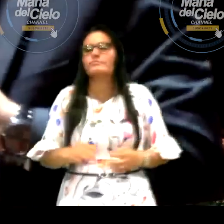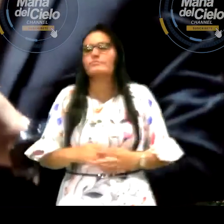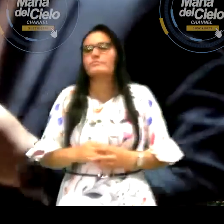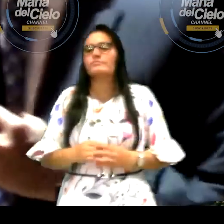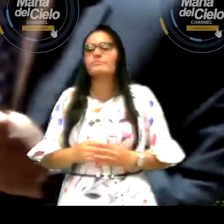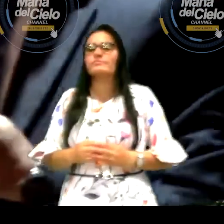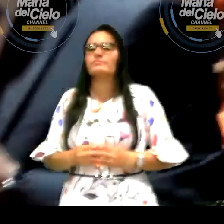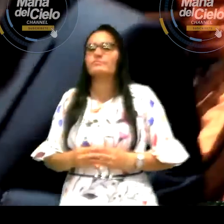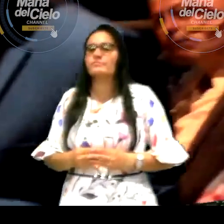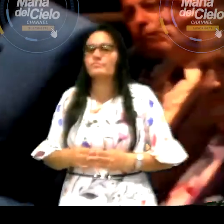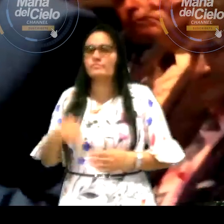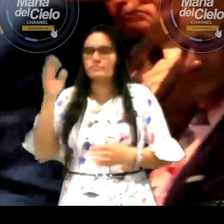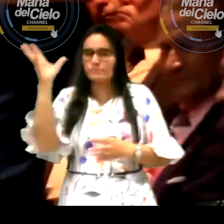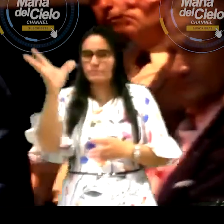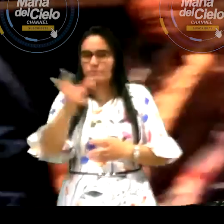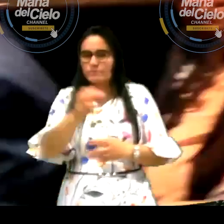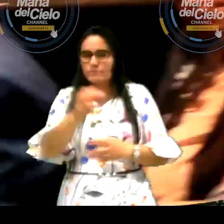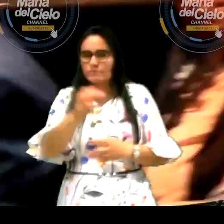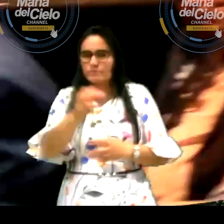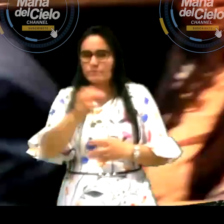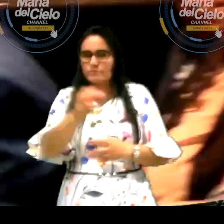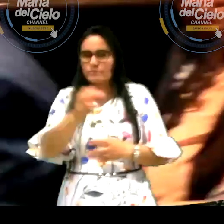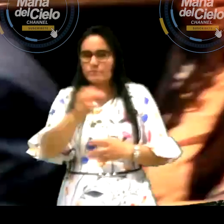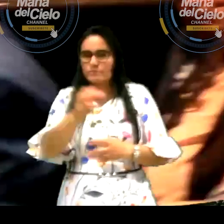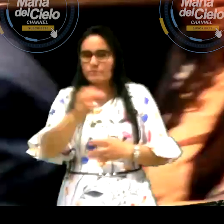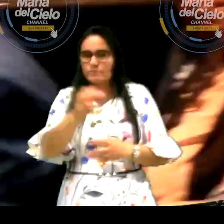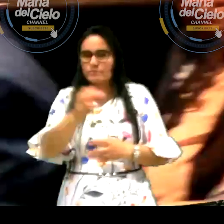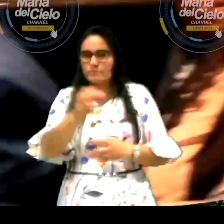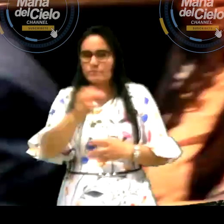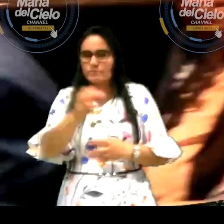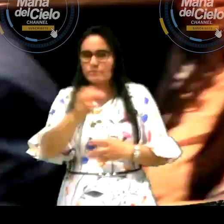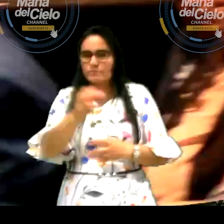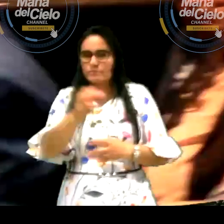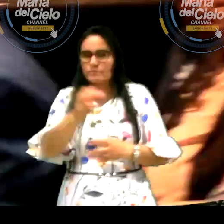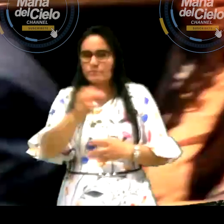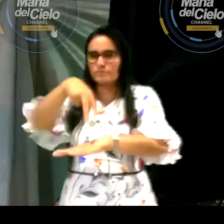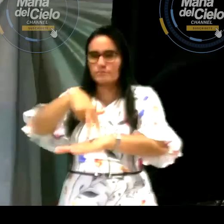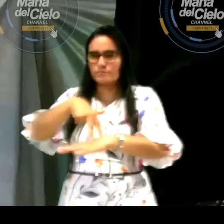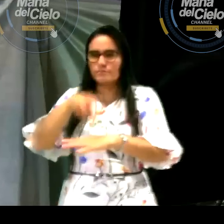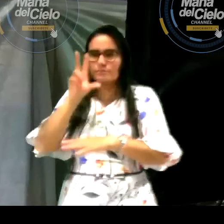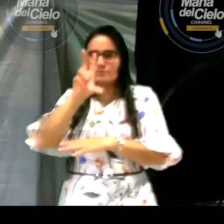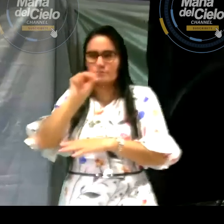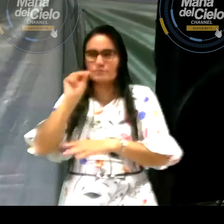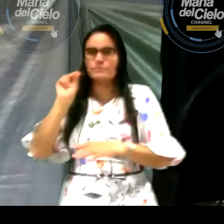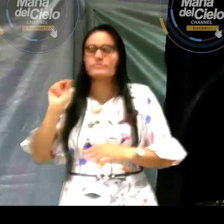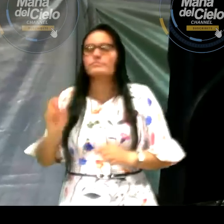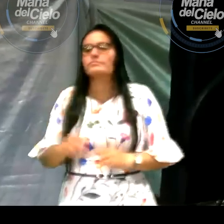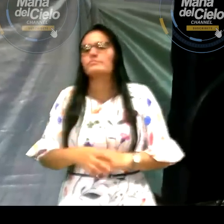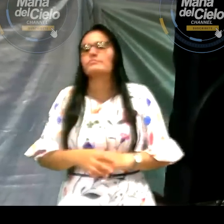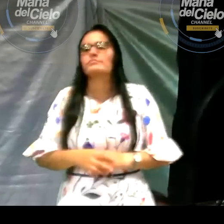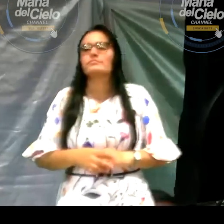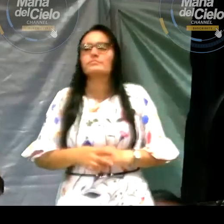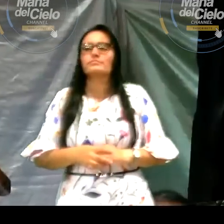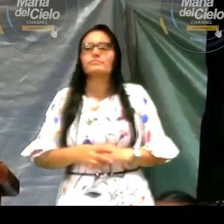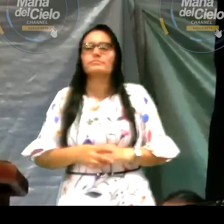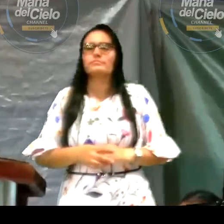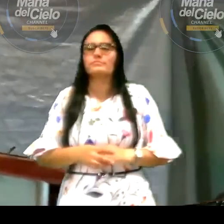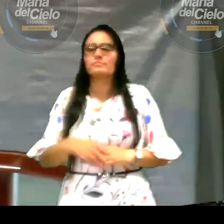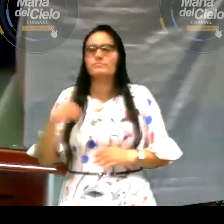iría todo el mundo. Una resurrección, no me la quiero perder. Y todo el mundo se